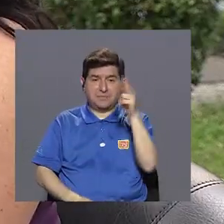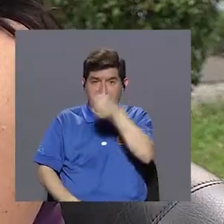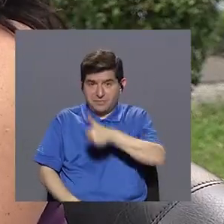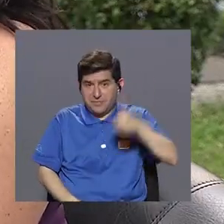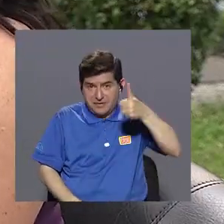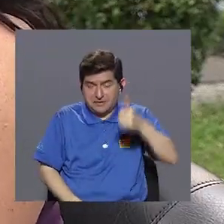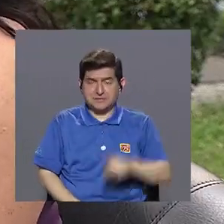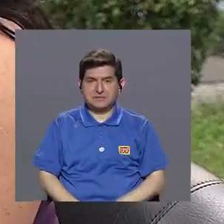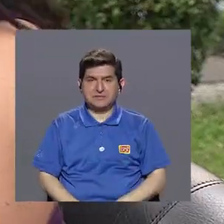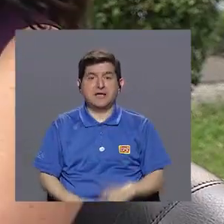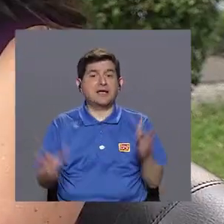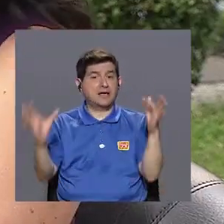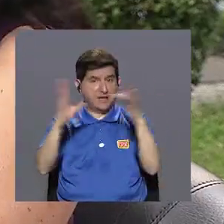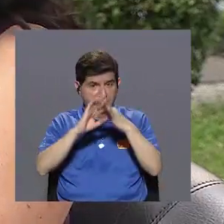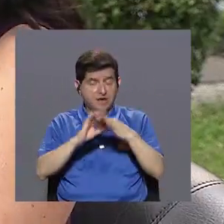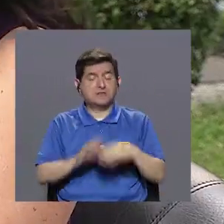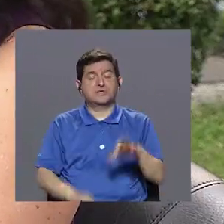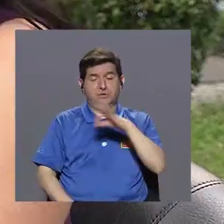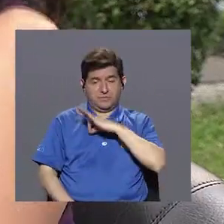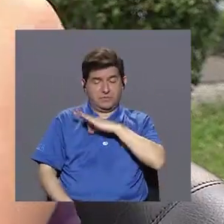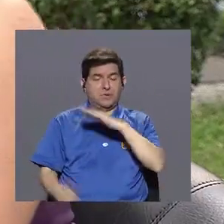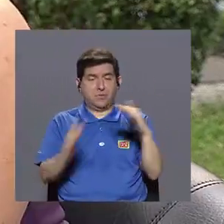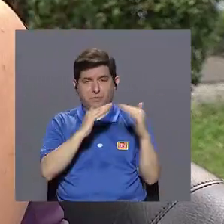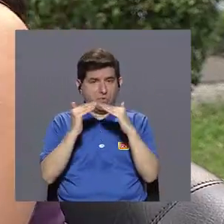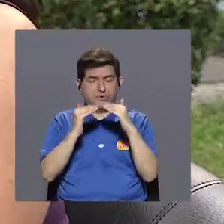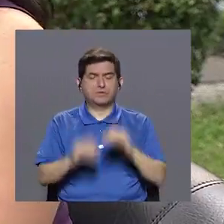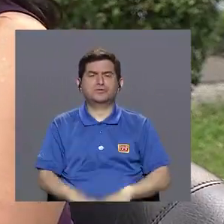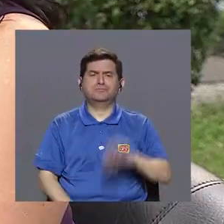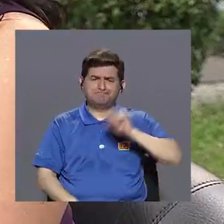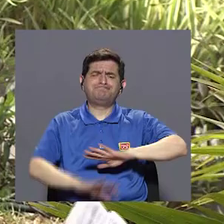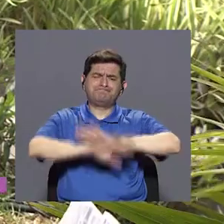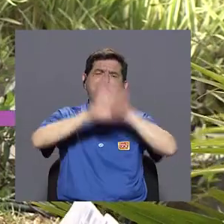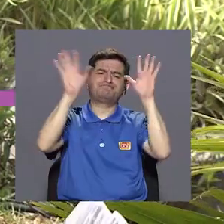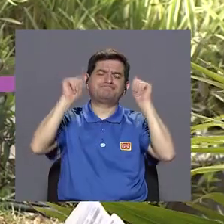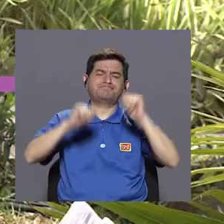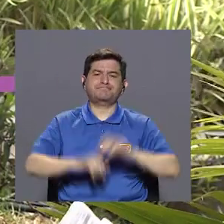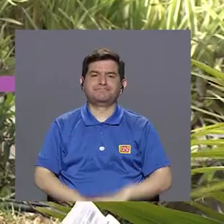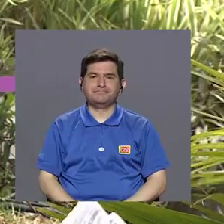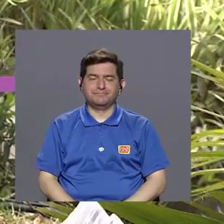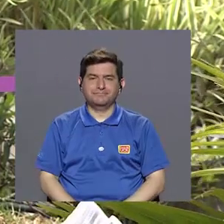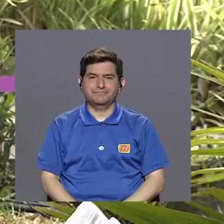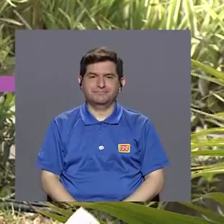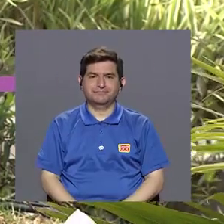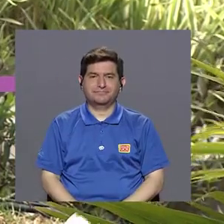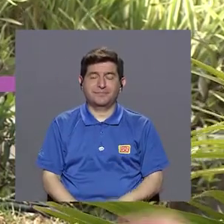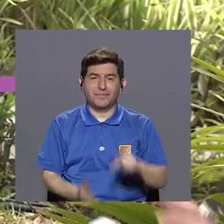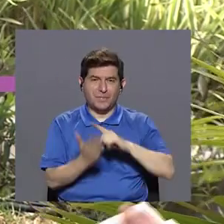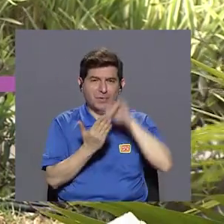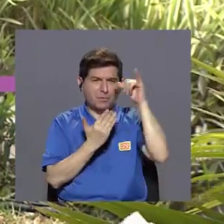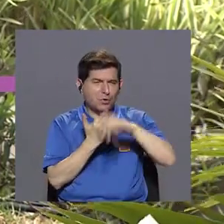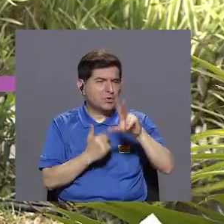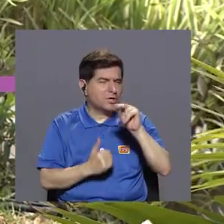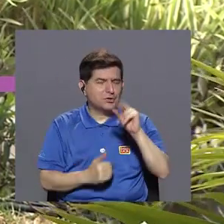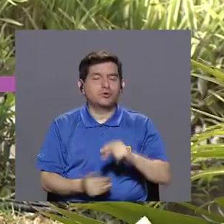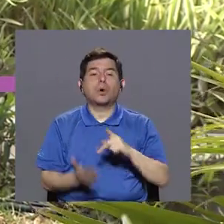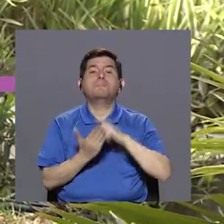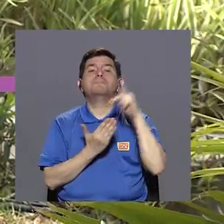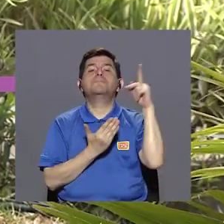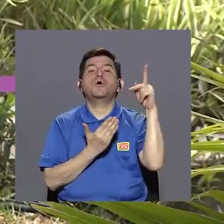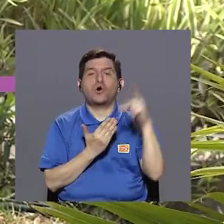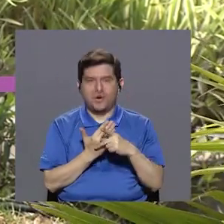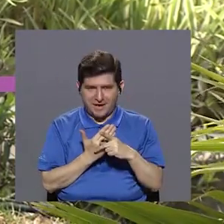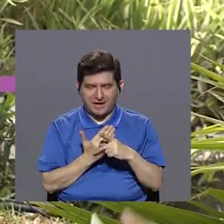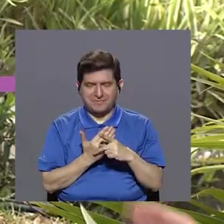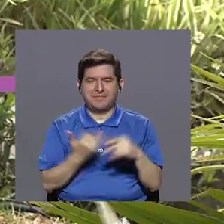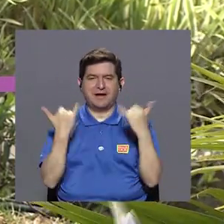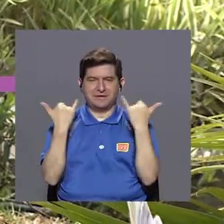la Vicerrectoría y que están relacionados con el bienestar de la población también. Sí, claro. Bueno, hay más que proyectos, son más